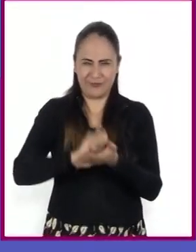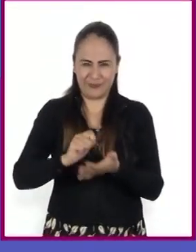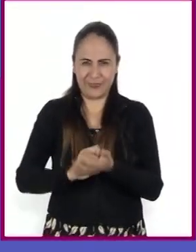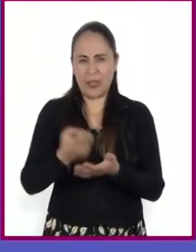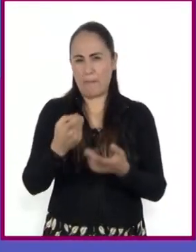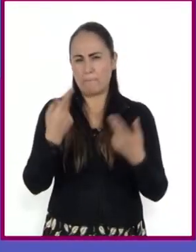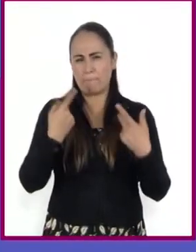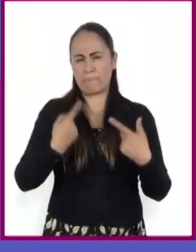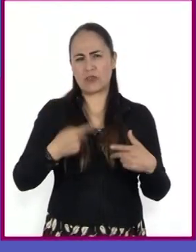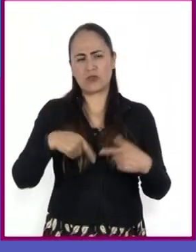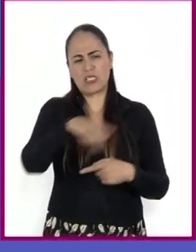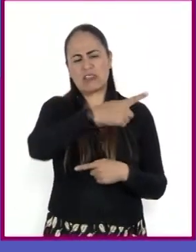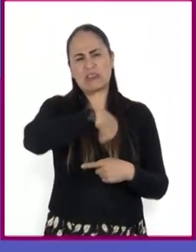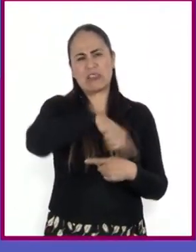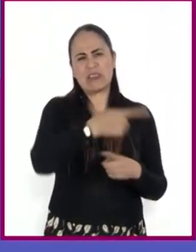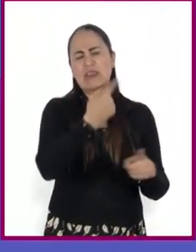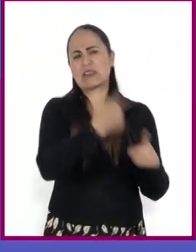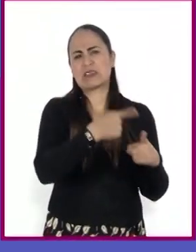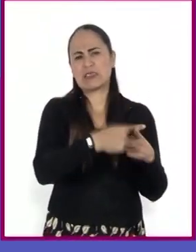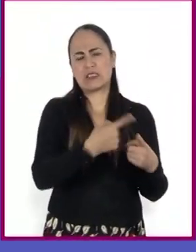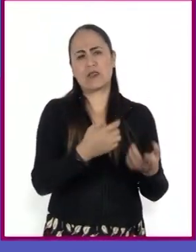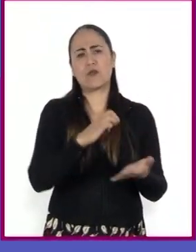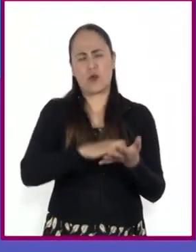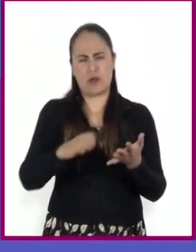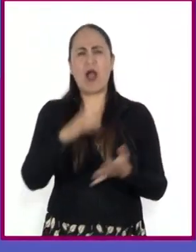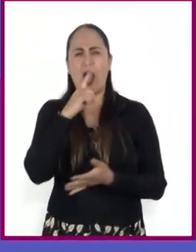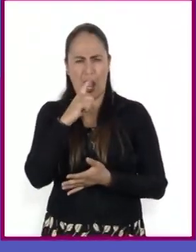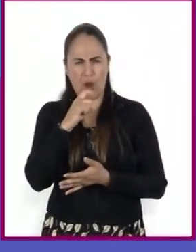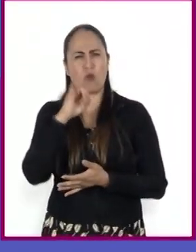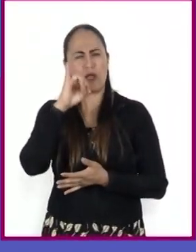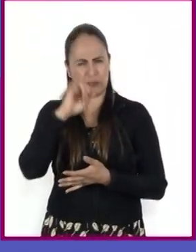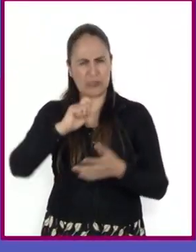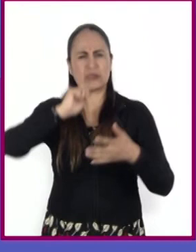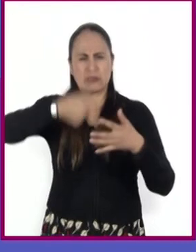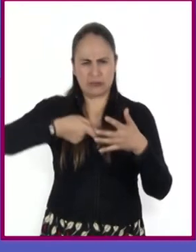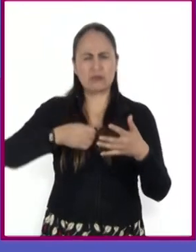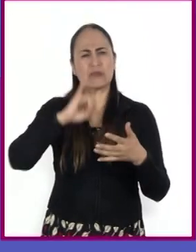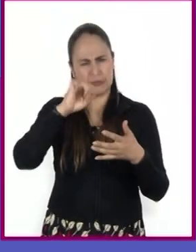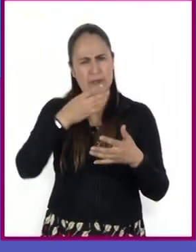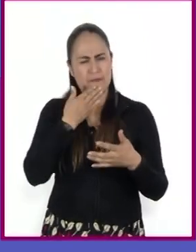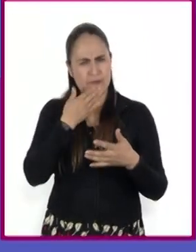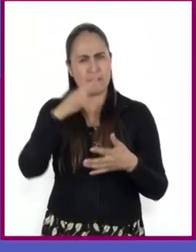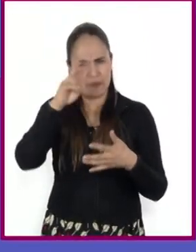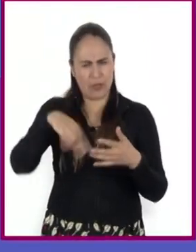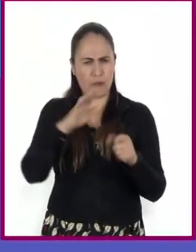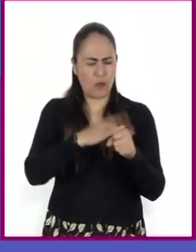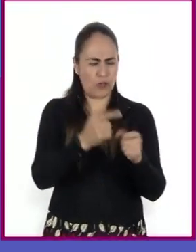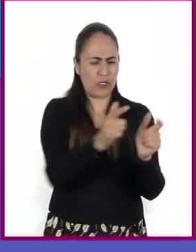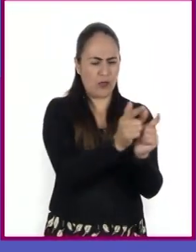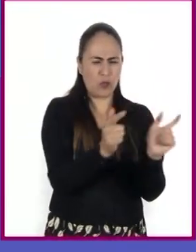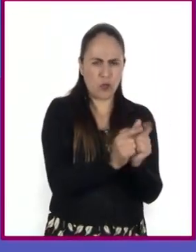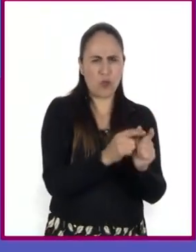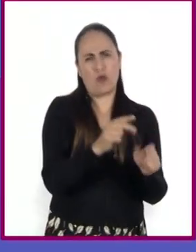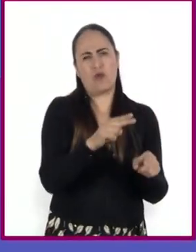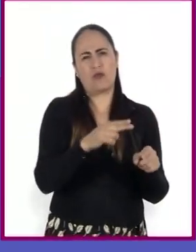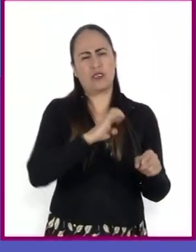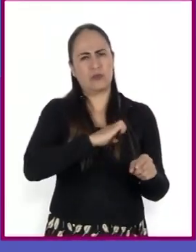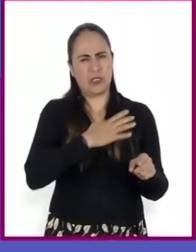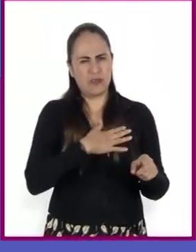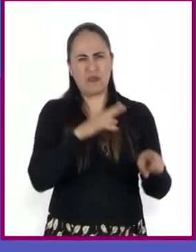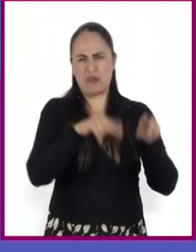dirigidas. Tu definición de agua es correcta porque enuncia la categoría gramatical.